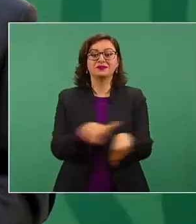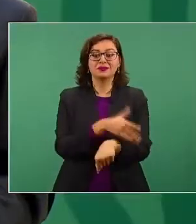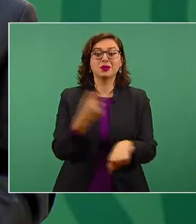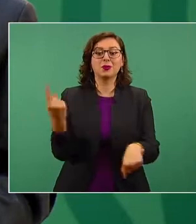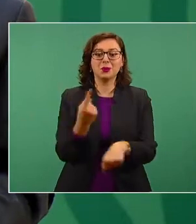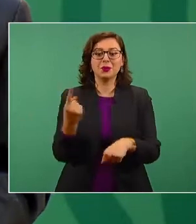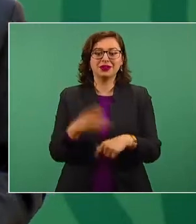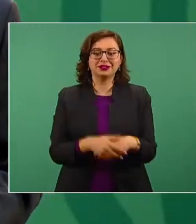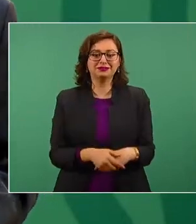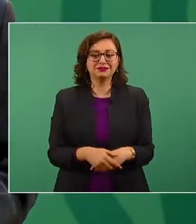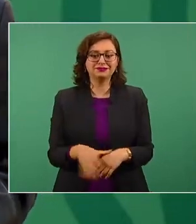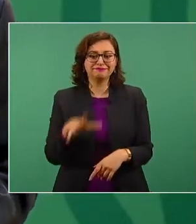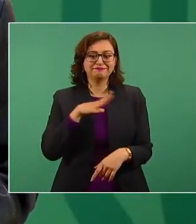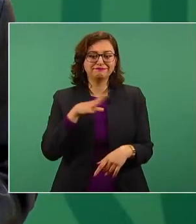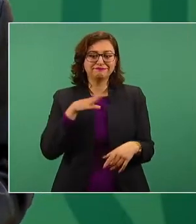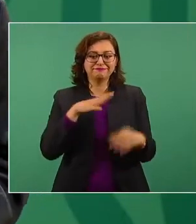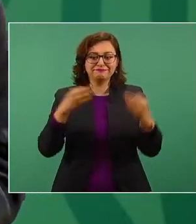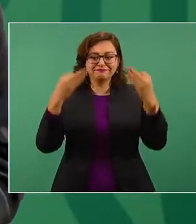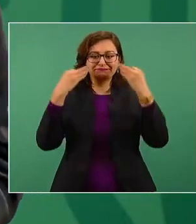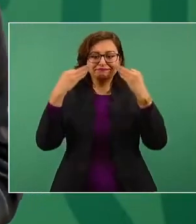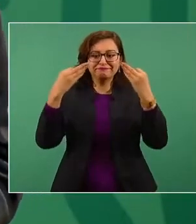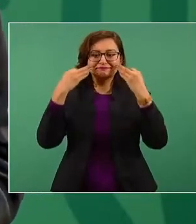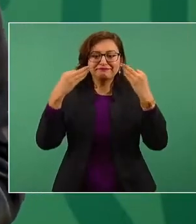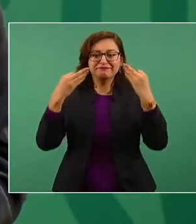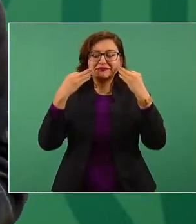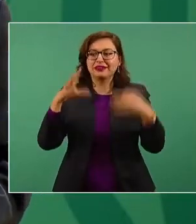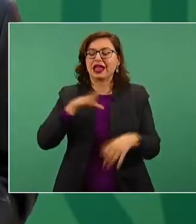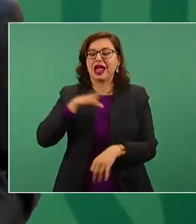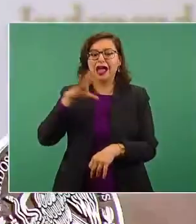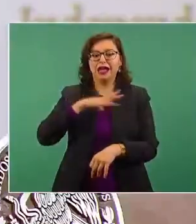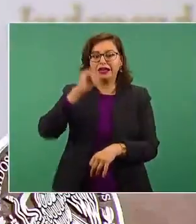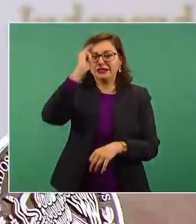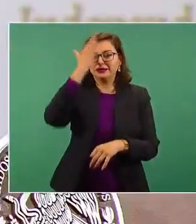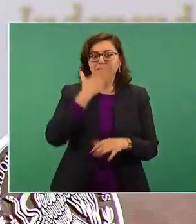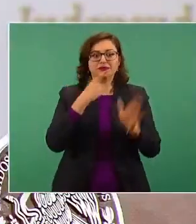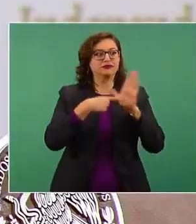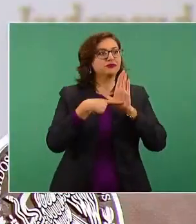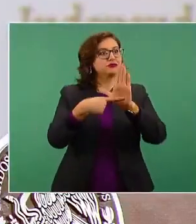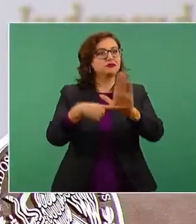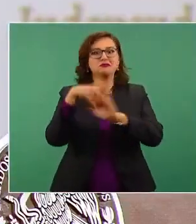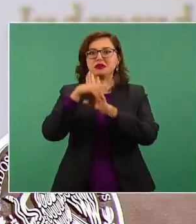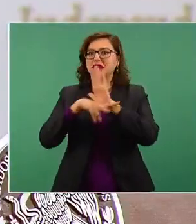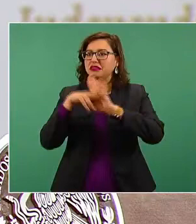se toma la imagen de la bomba del año pasado y aquí estamos.